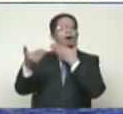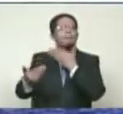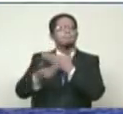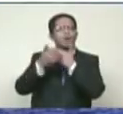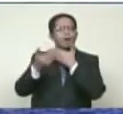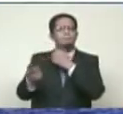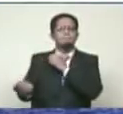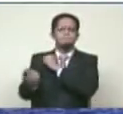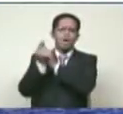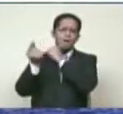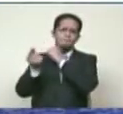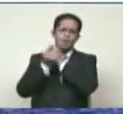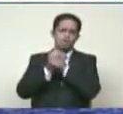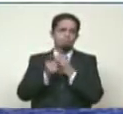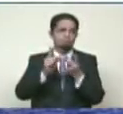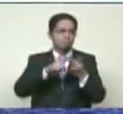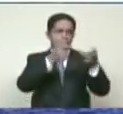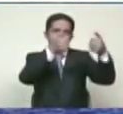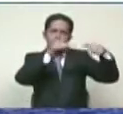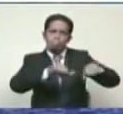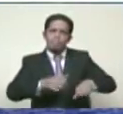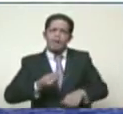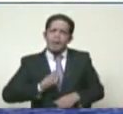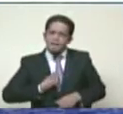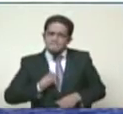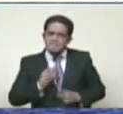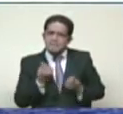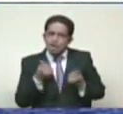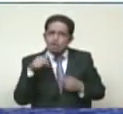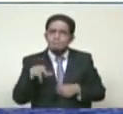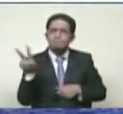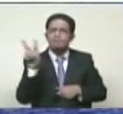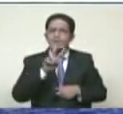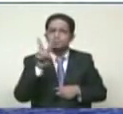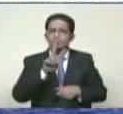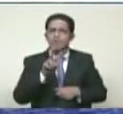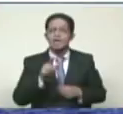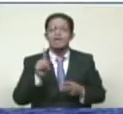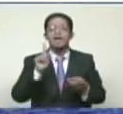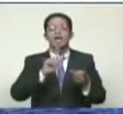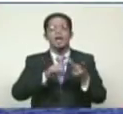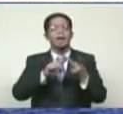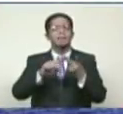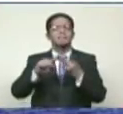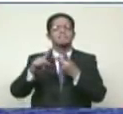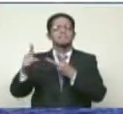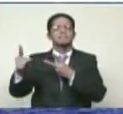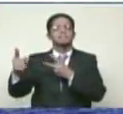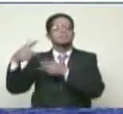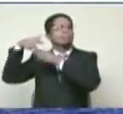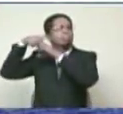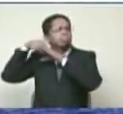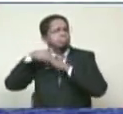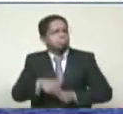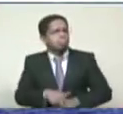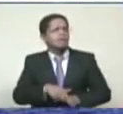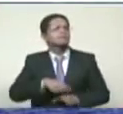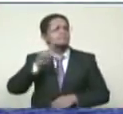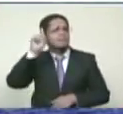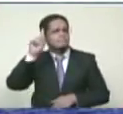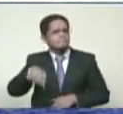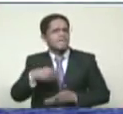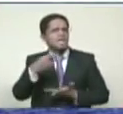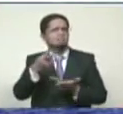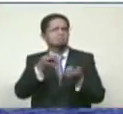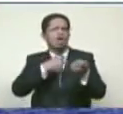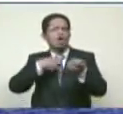Agrede nuestra vida económica, nuestra moneda. Nos persigue financieramente y comercialmente.